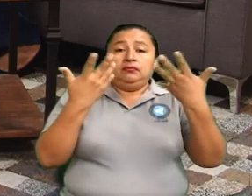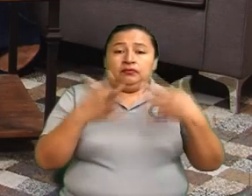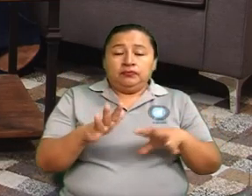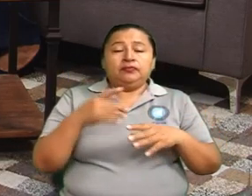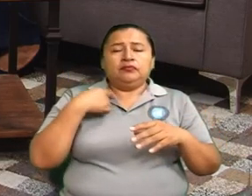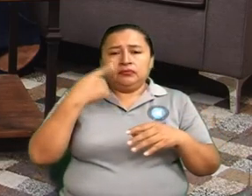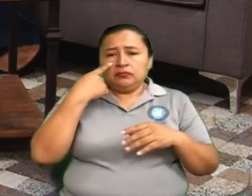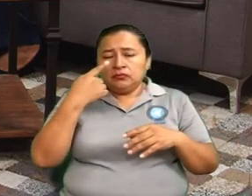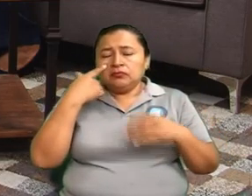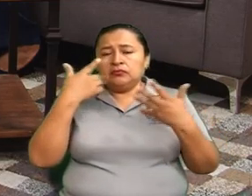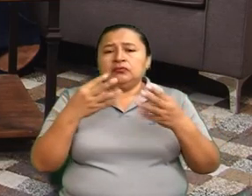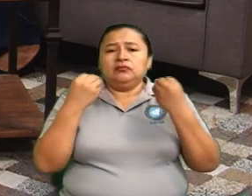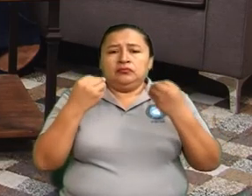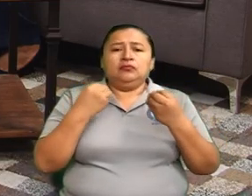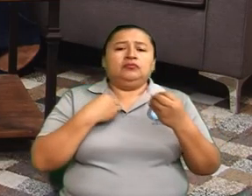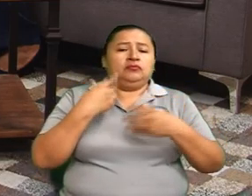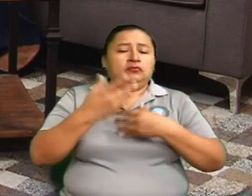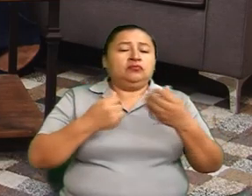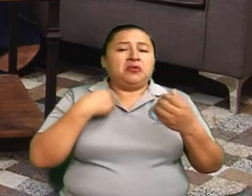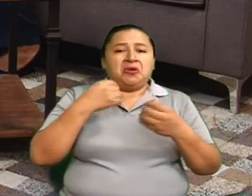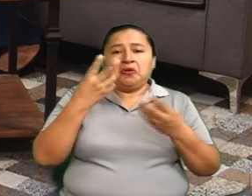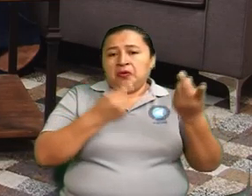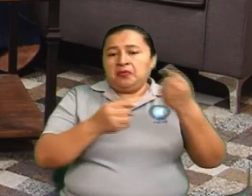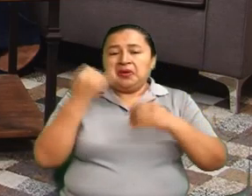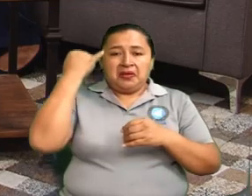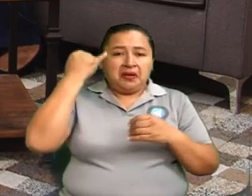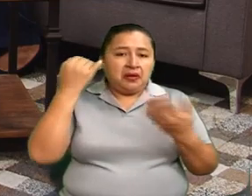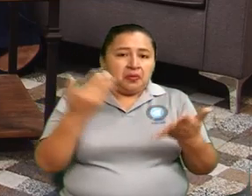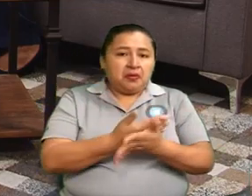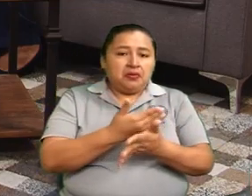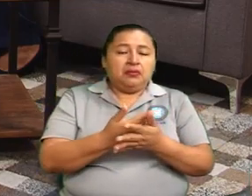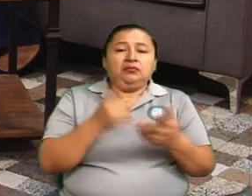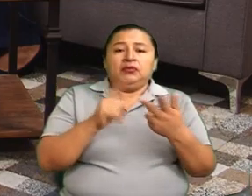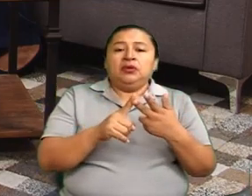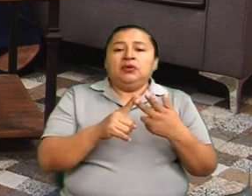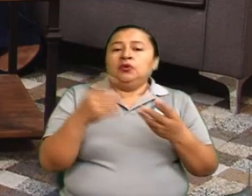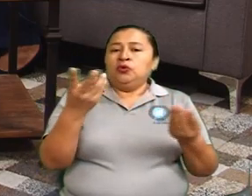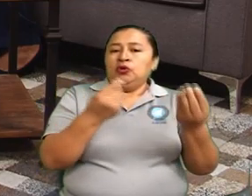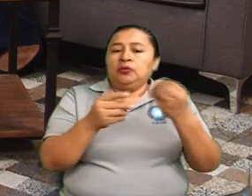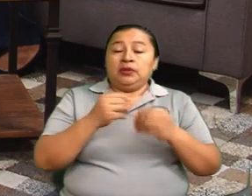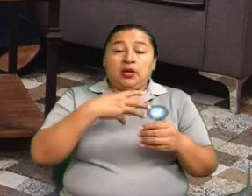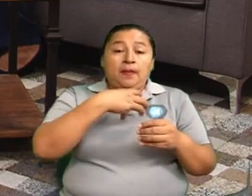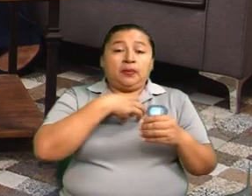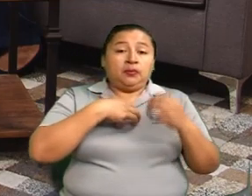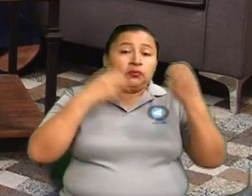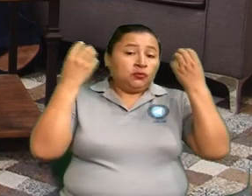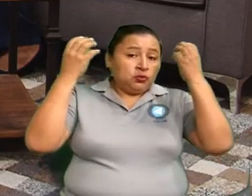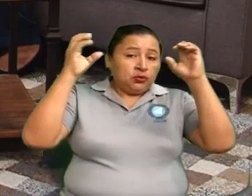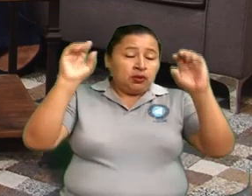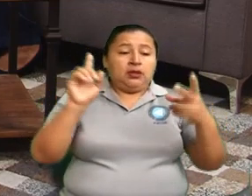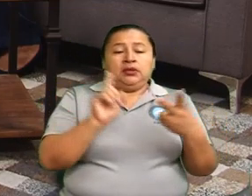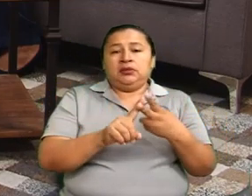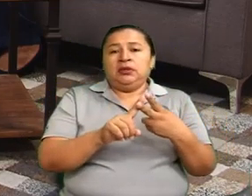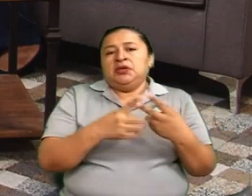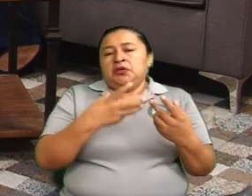encontrado muchísimo de la economía creativa, economía que se basa en el patrimonio cultural, en el